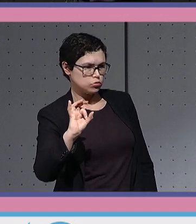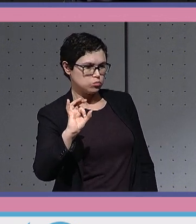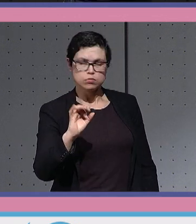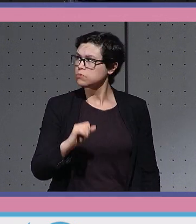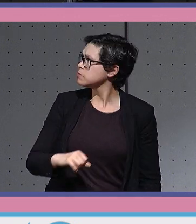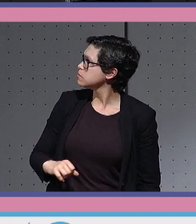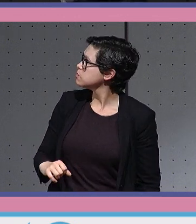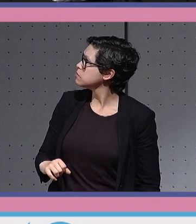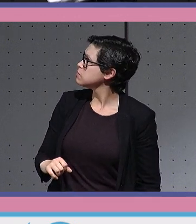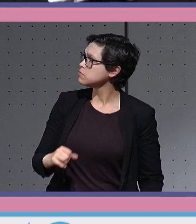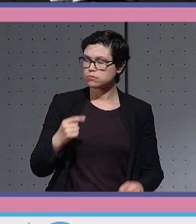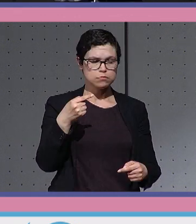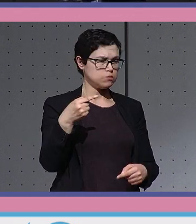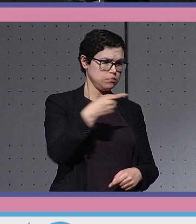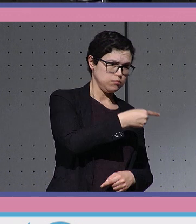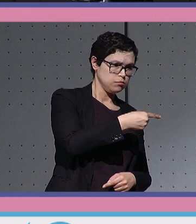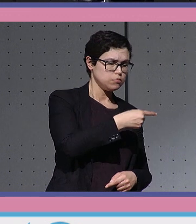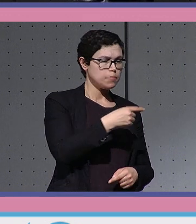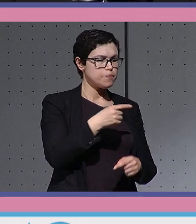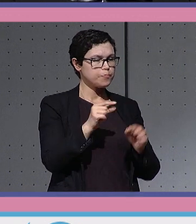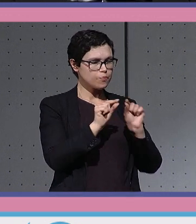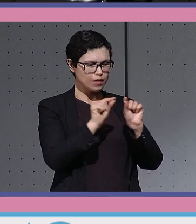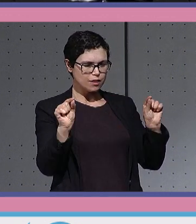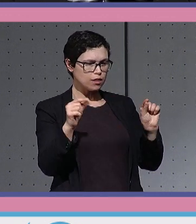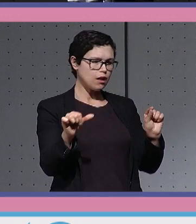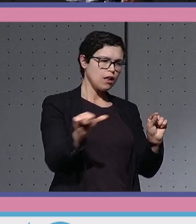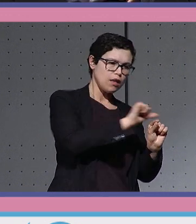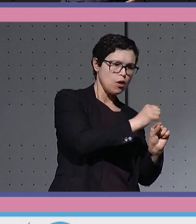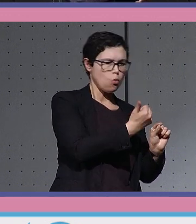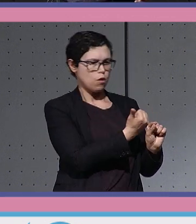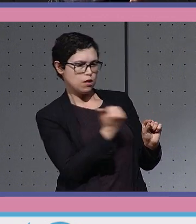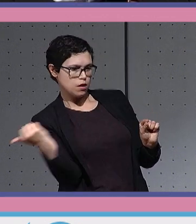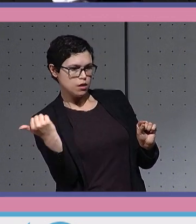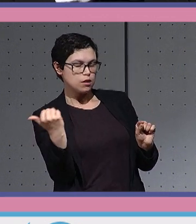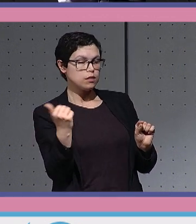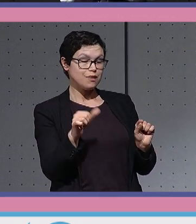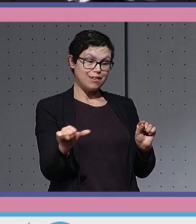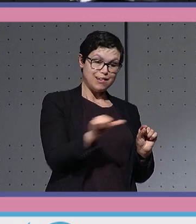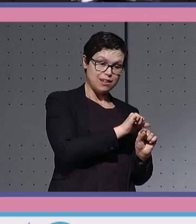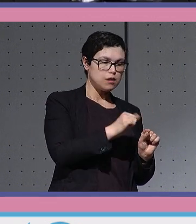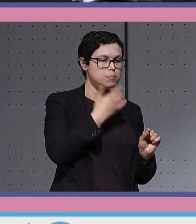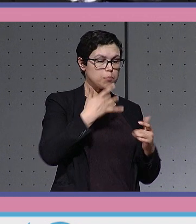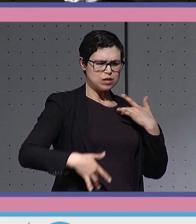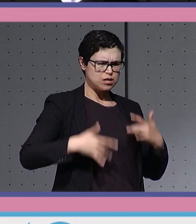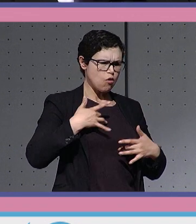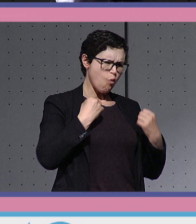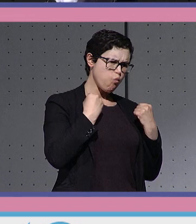lado tienen es más severo los síntomas, y los que la tienen en este lado es menos